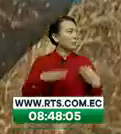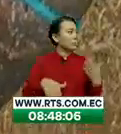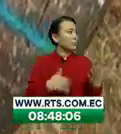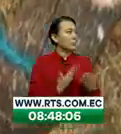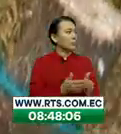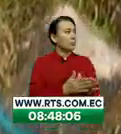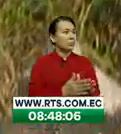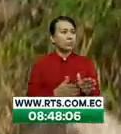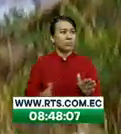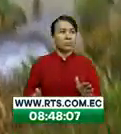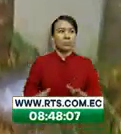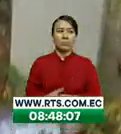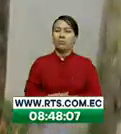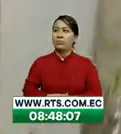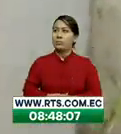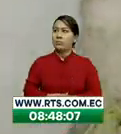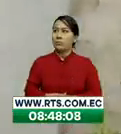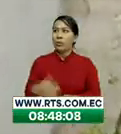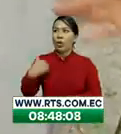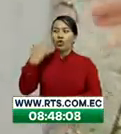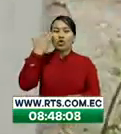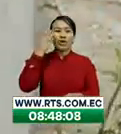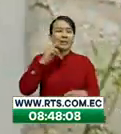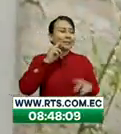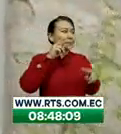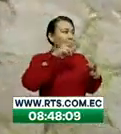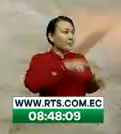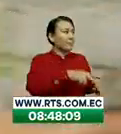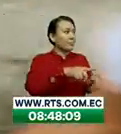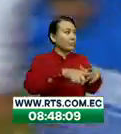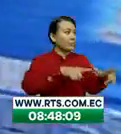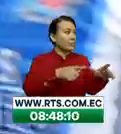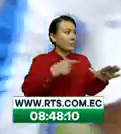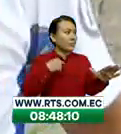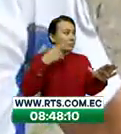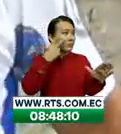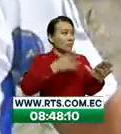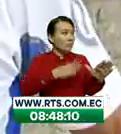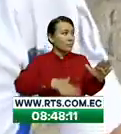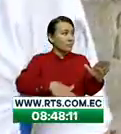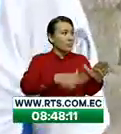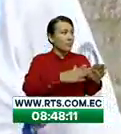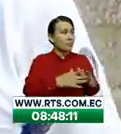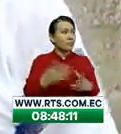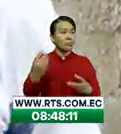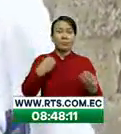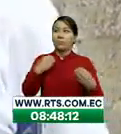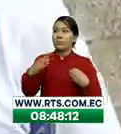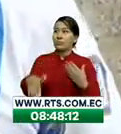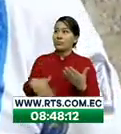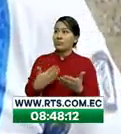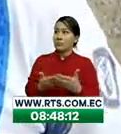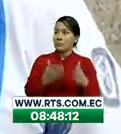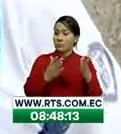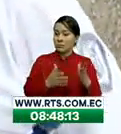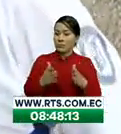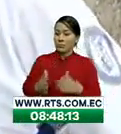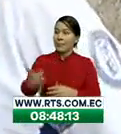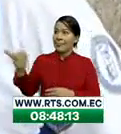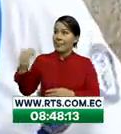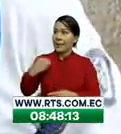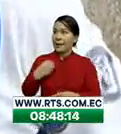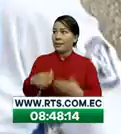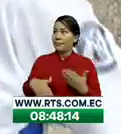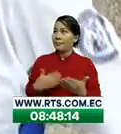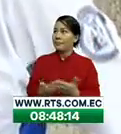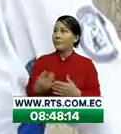No sabemos si es que se ha pegado aquí en este pilar, porque la verdad es que como nadie ve nada, usted sabe que... Y de noche.